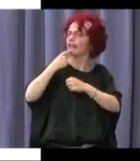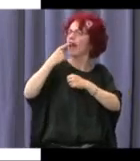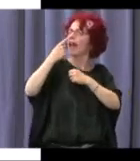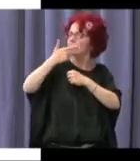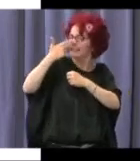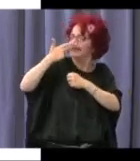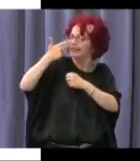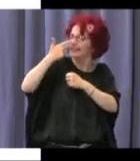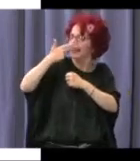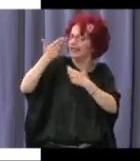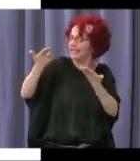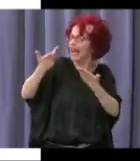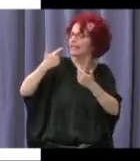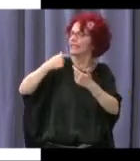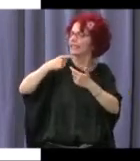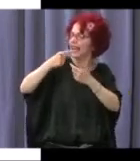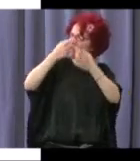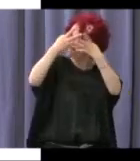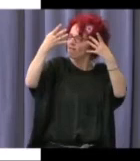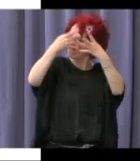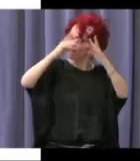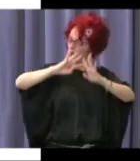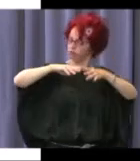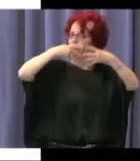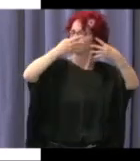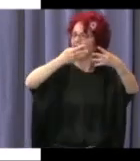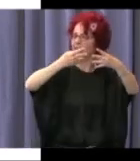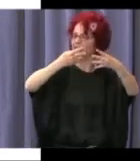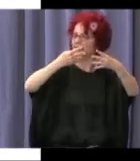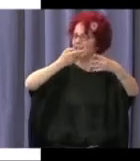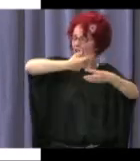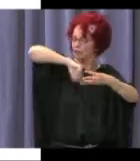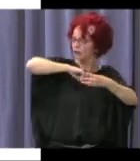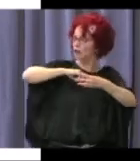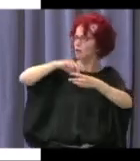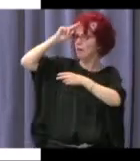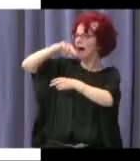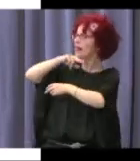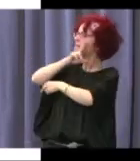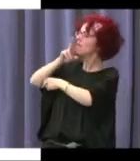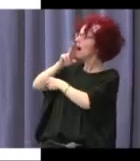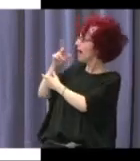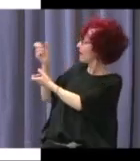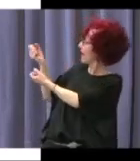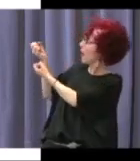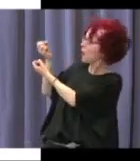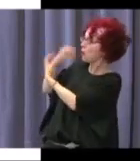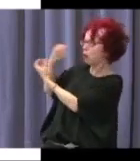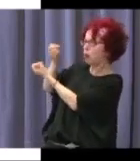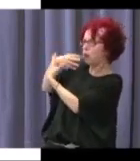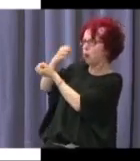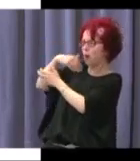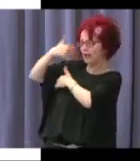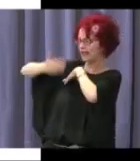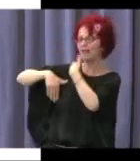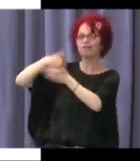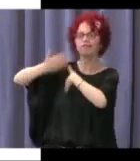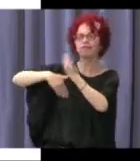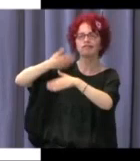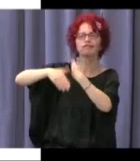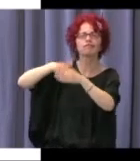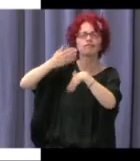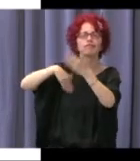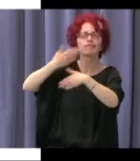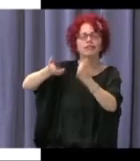¿vale? Estos dichos que son sabiduría popular y que se transmiten oralmente y que son anónimos. Y es verdad que hay algunos que son sabiduría popular. No por